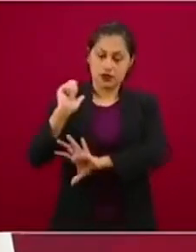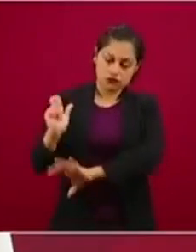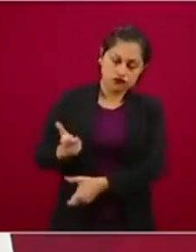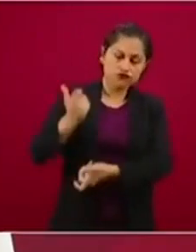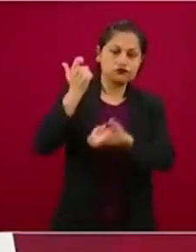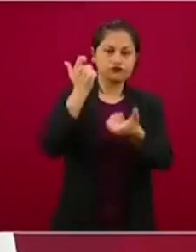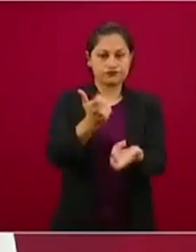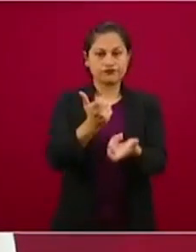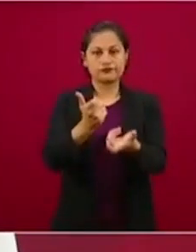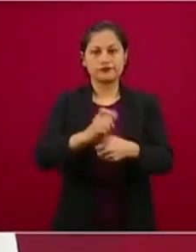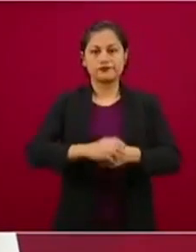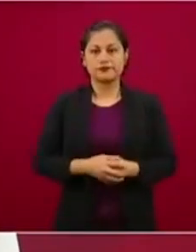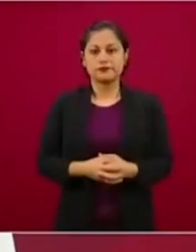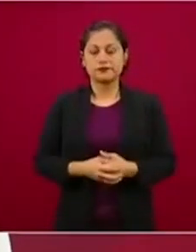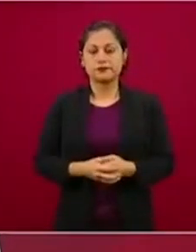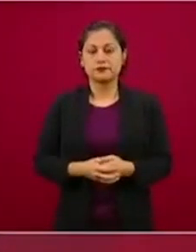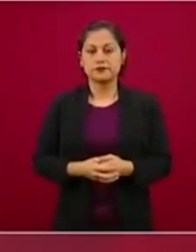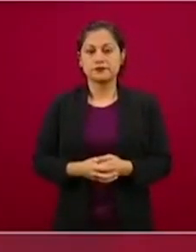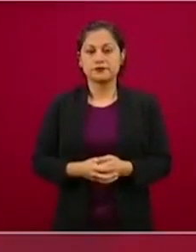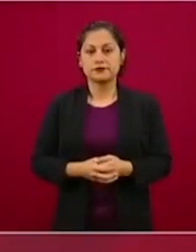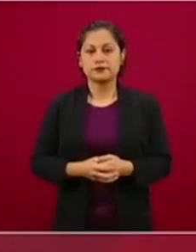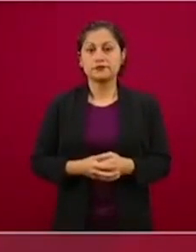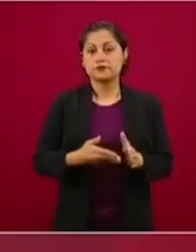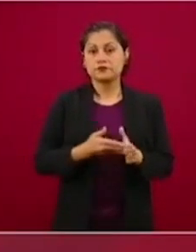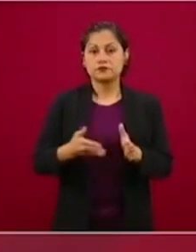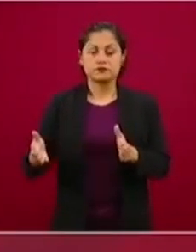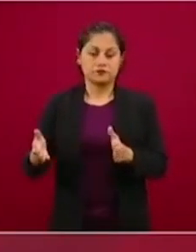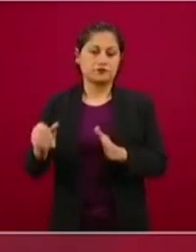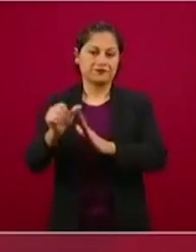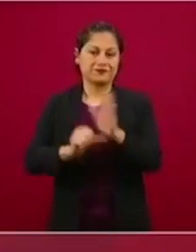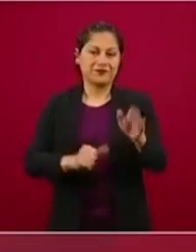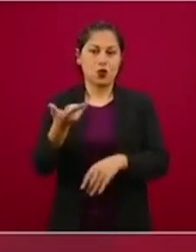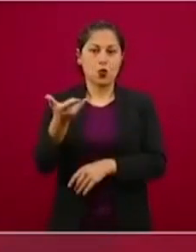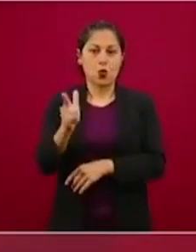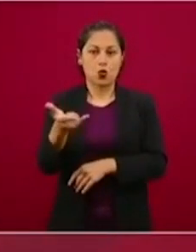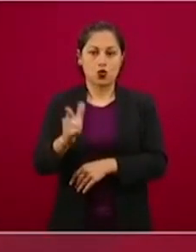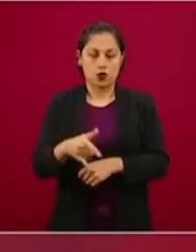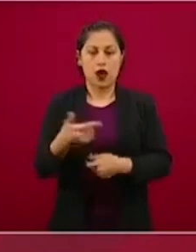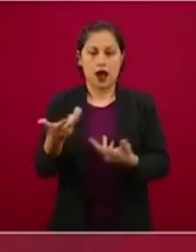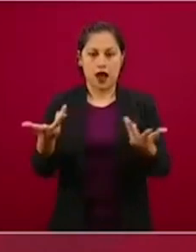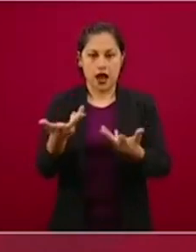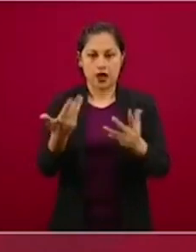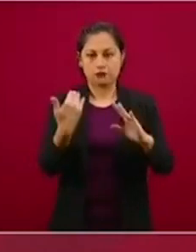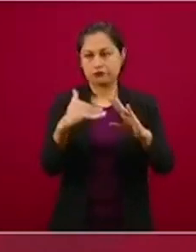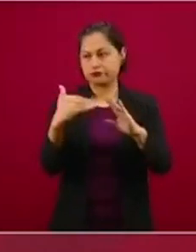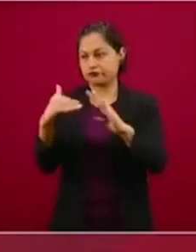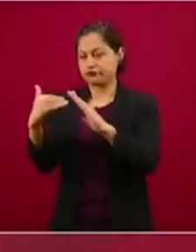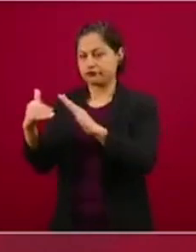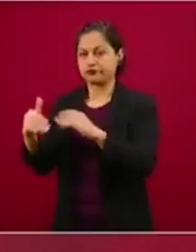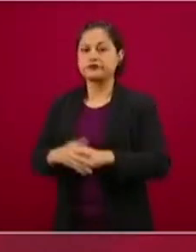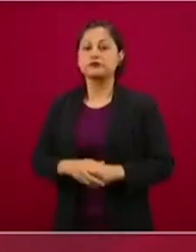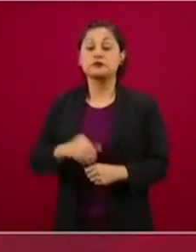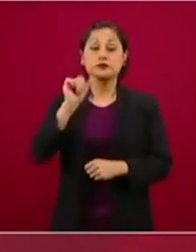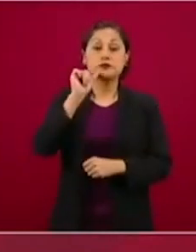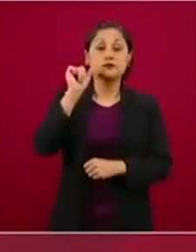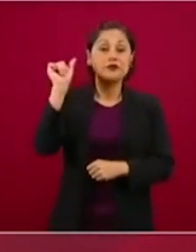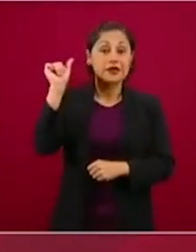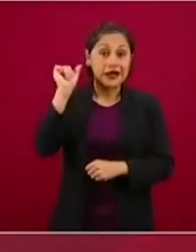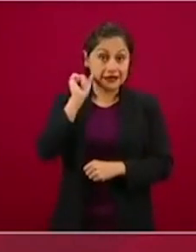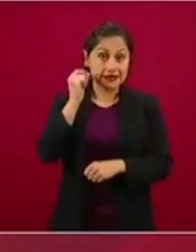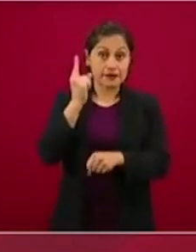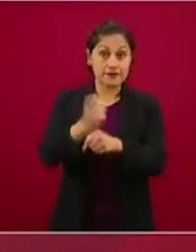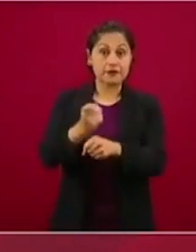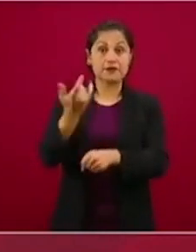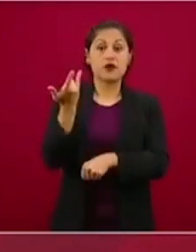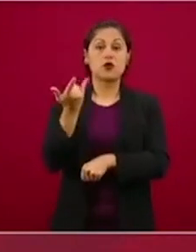México. Más de 8 millones de adultos mayores en todo el país y 744 mil personas con discapacidad